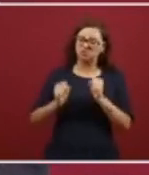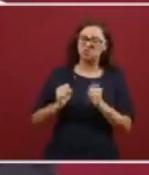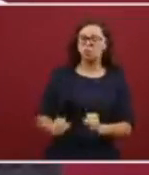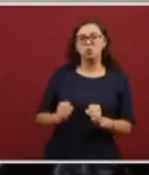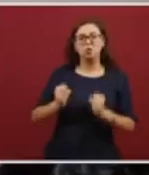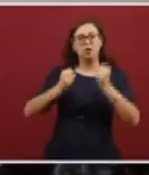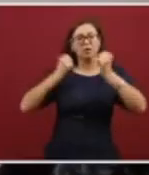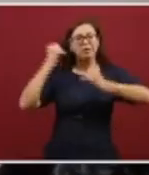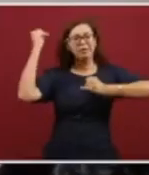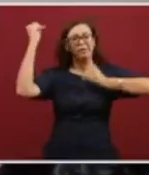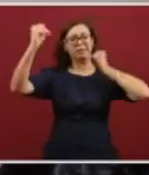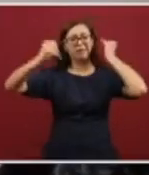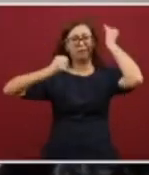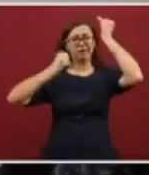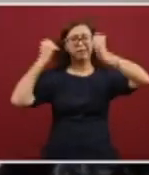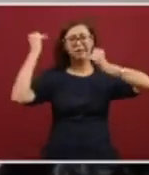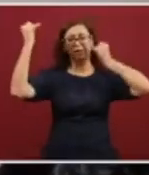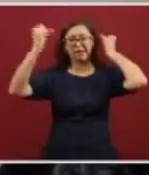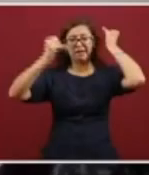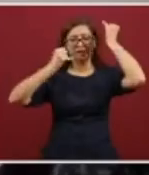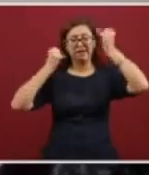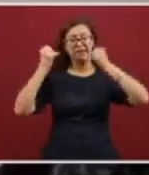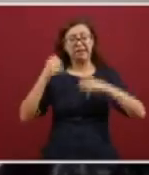etcétera, etcétera, etcétera. Ah,